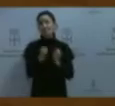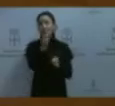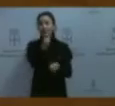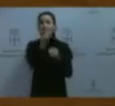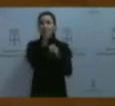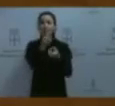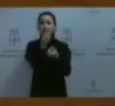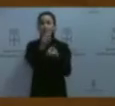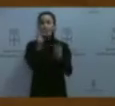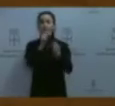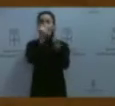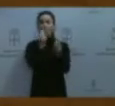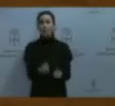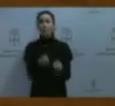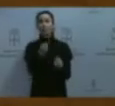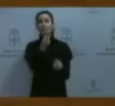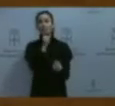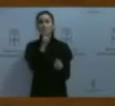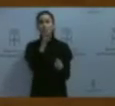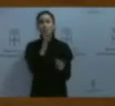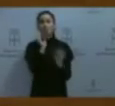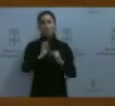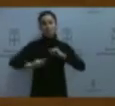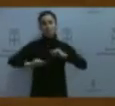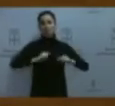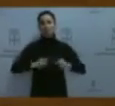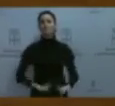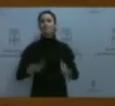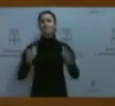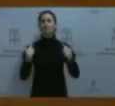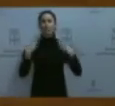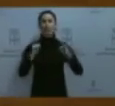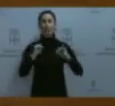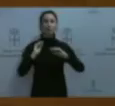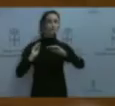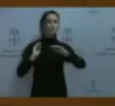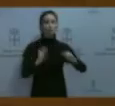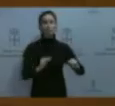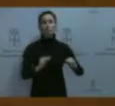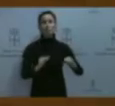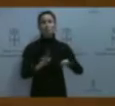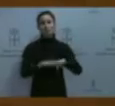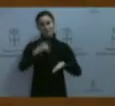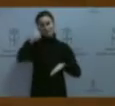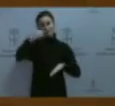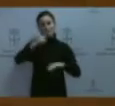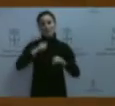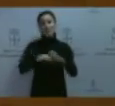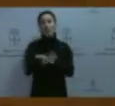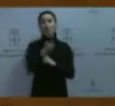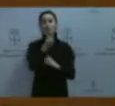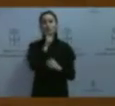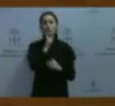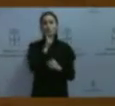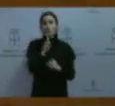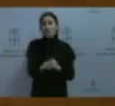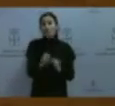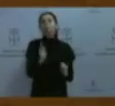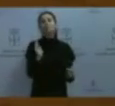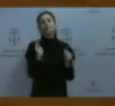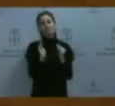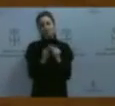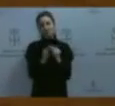servicio, dado que en ellos reside la autoridad y la responsabilidad de cómo se gestionen. Si bien también estaríamos de acuerdo en